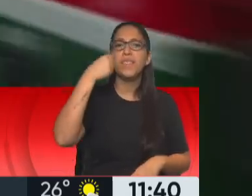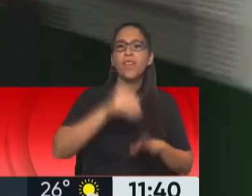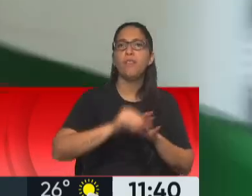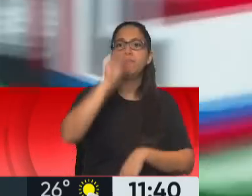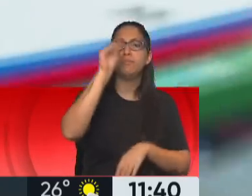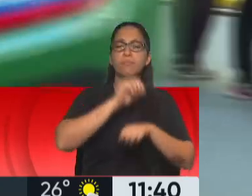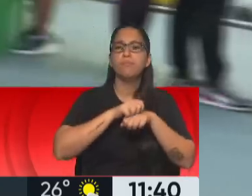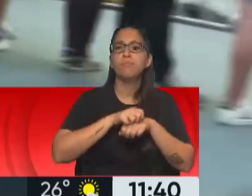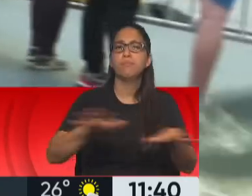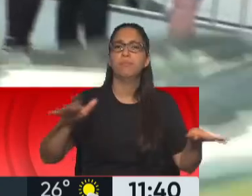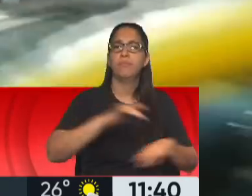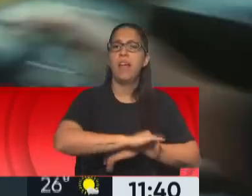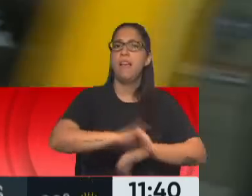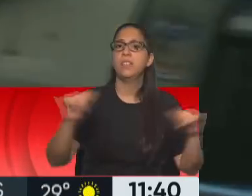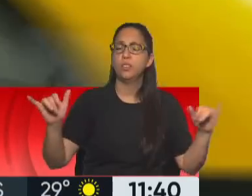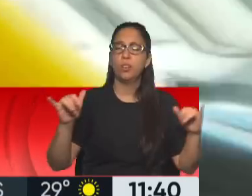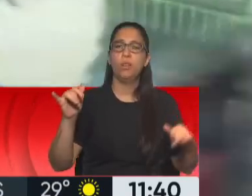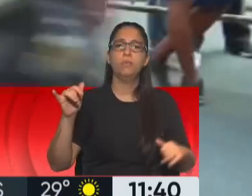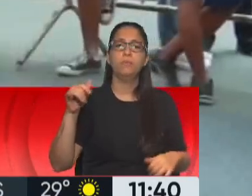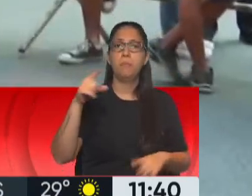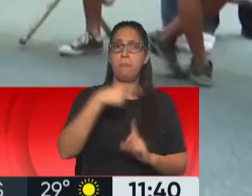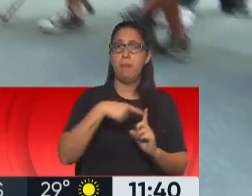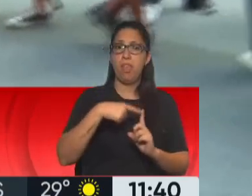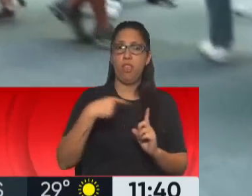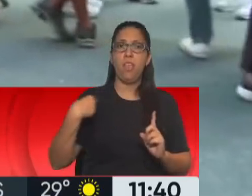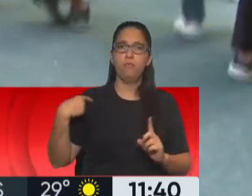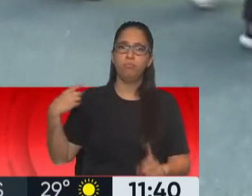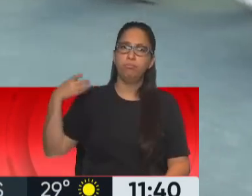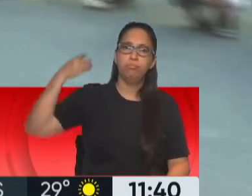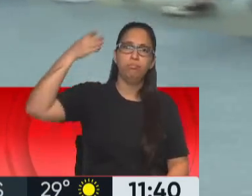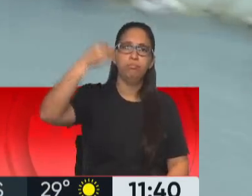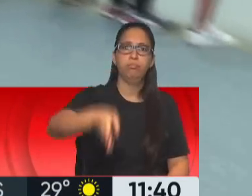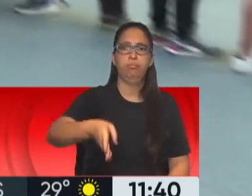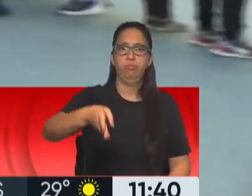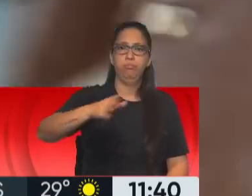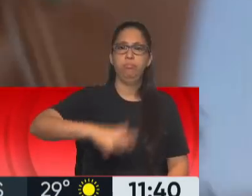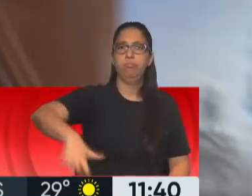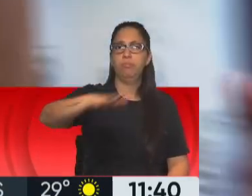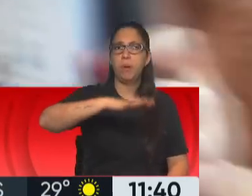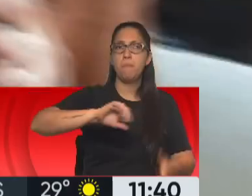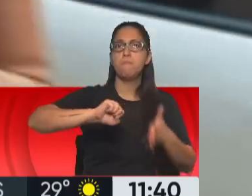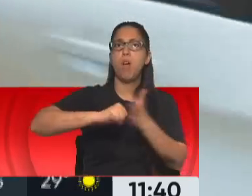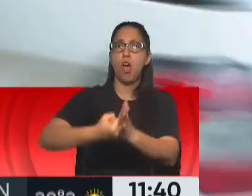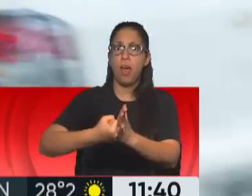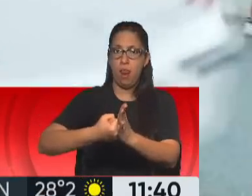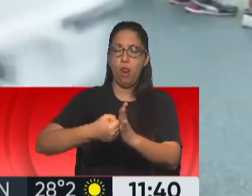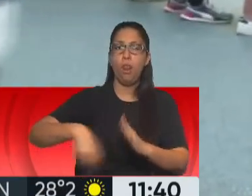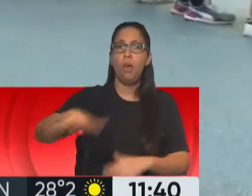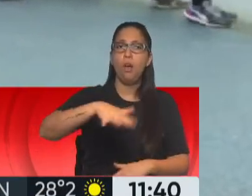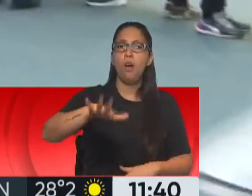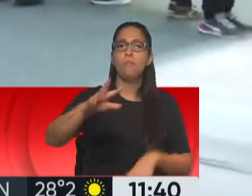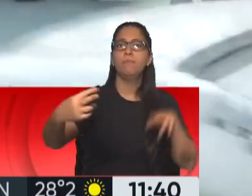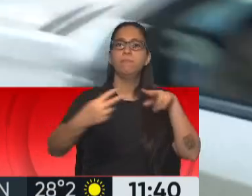la red X que durante el mediodía iba a estar en la localidad de Moreno participando con un encuentro